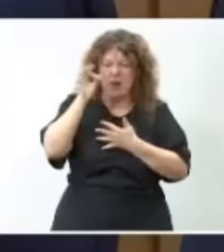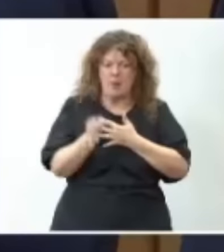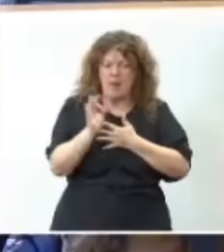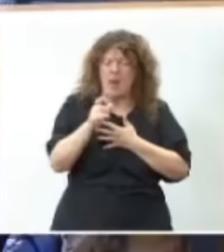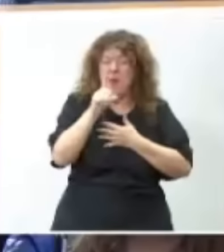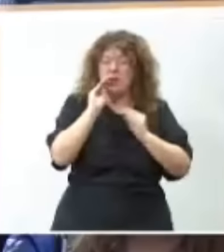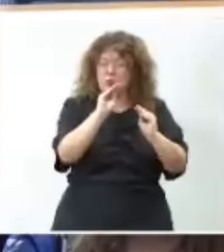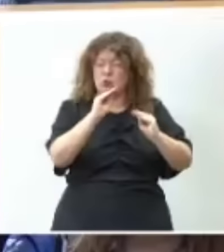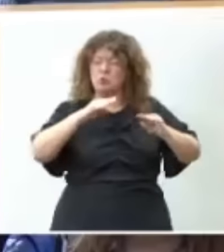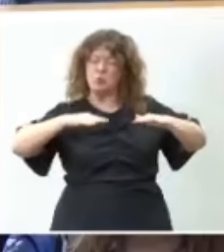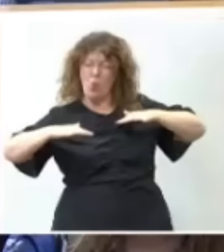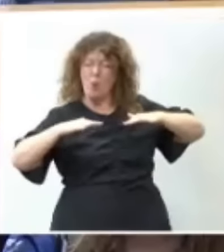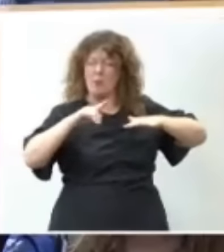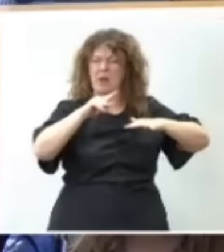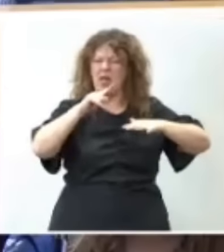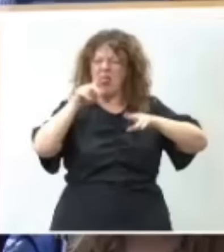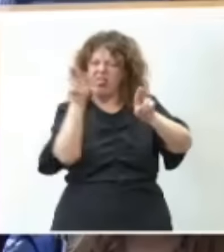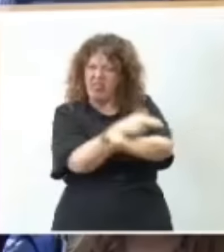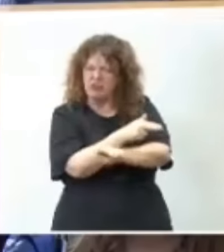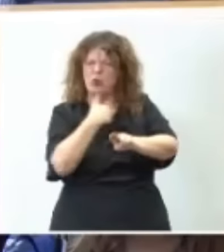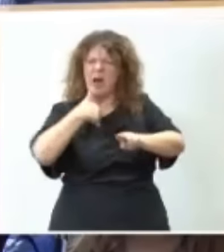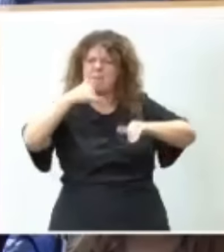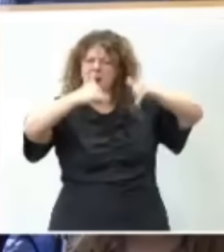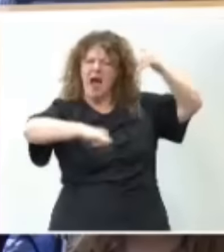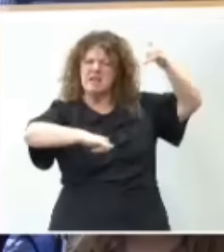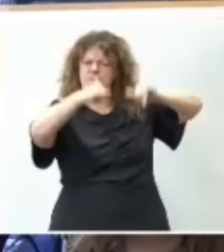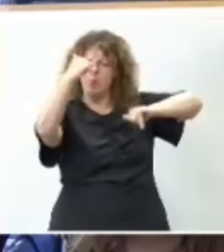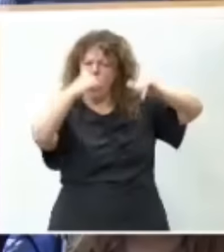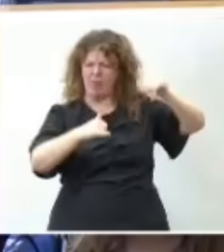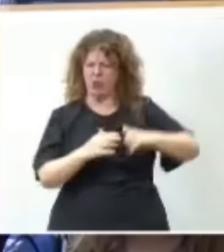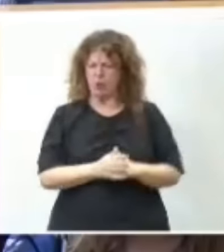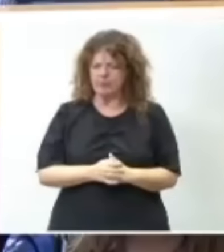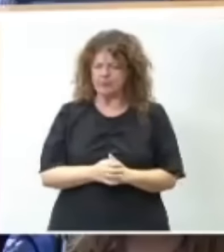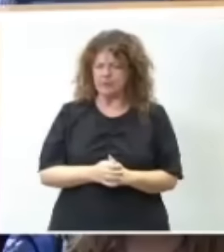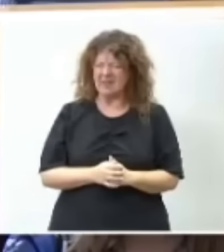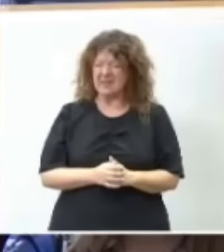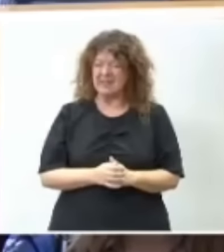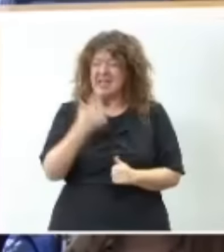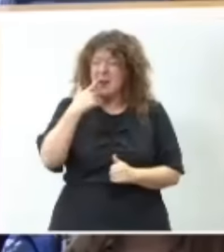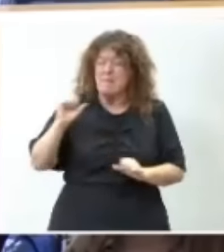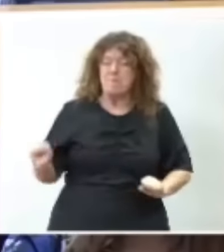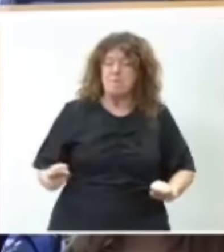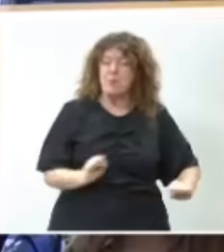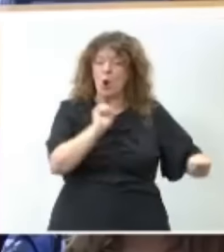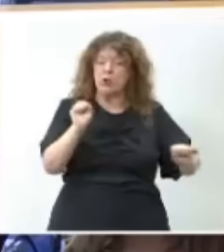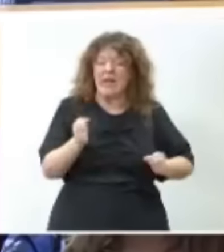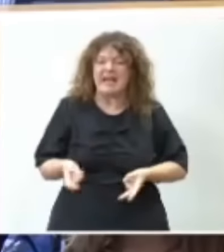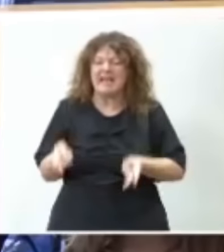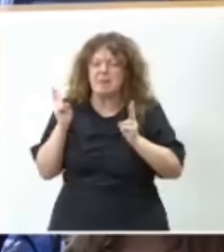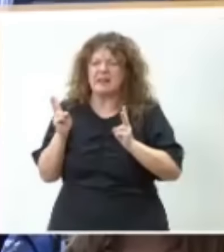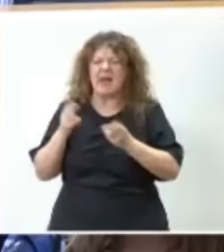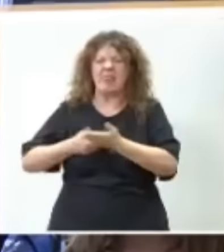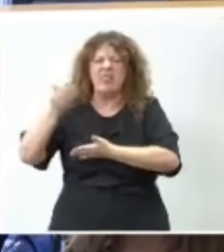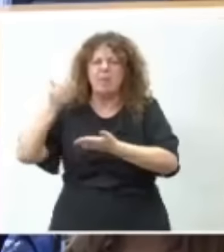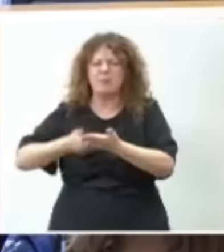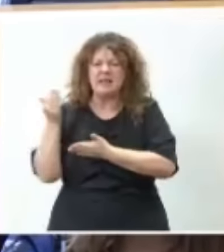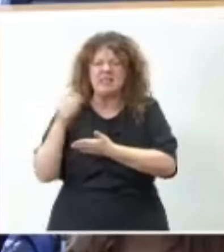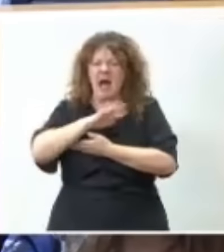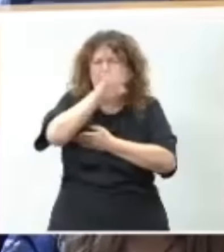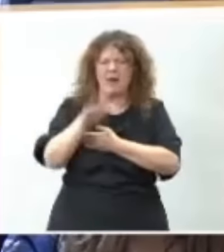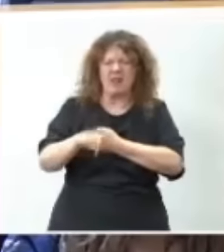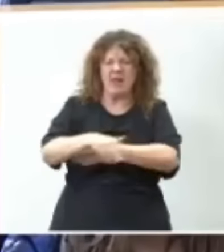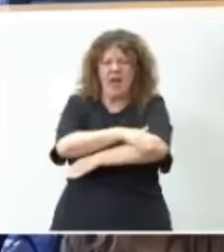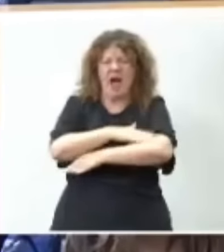acciones reflejan censura y manipulación. En lugar de proteger la libertad de prensa, este Gobierno